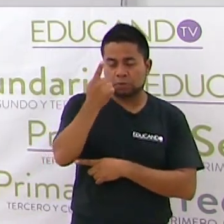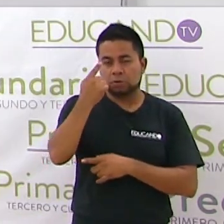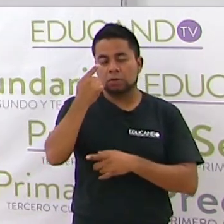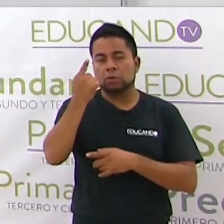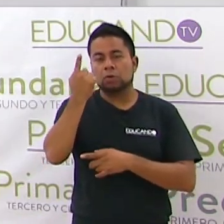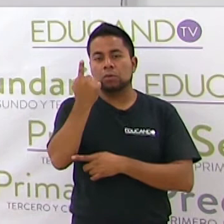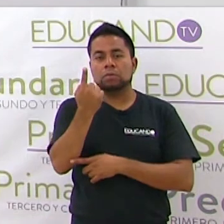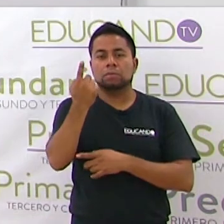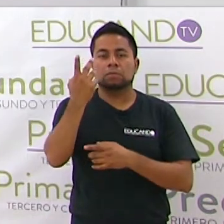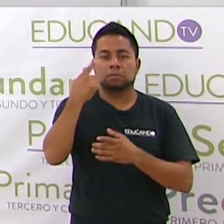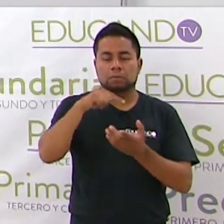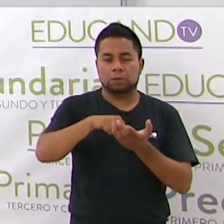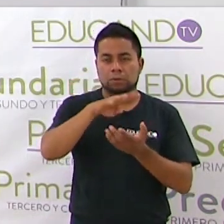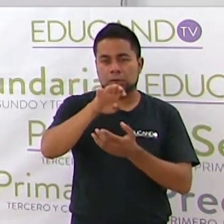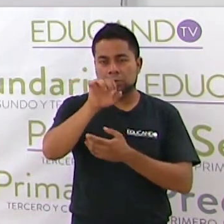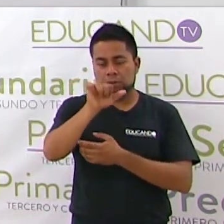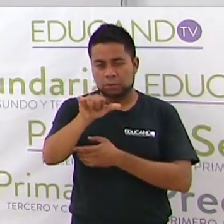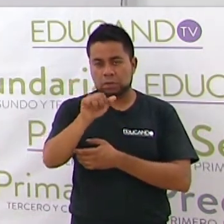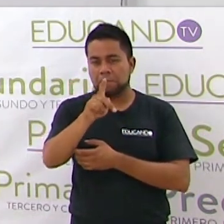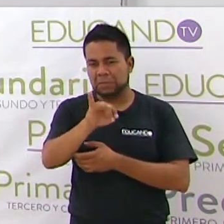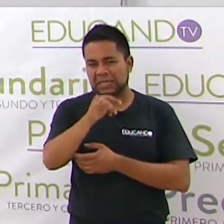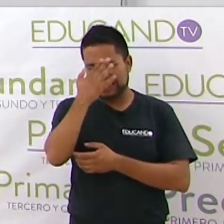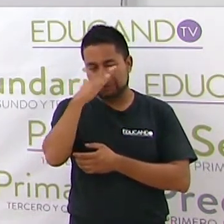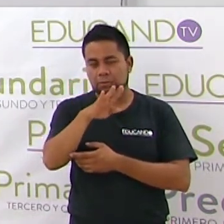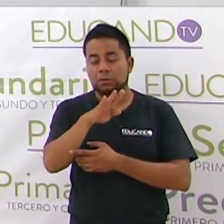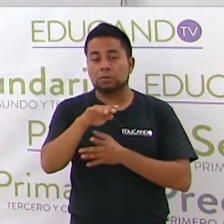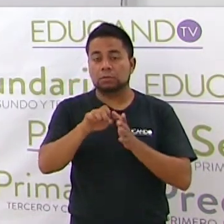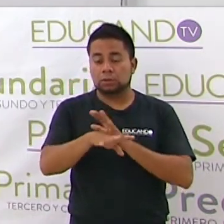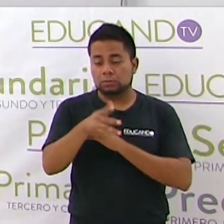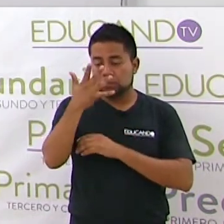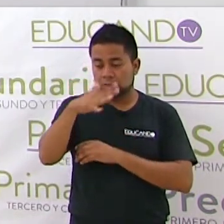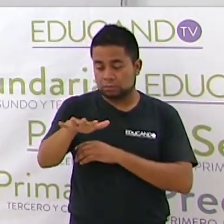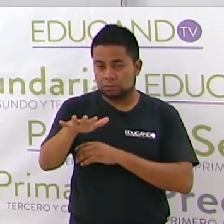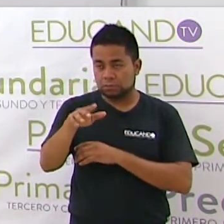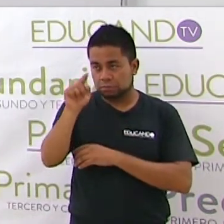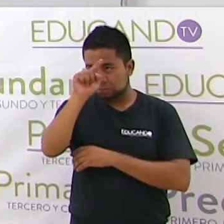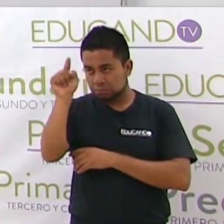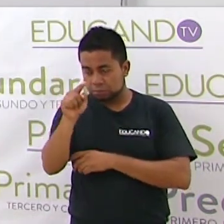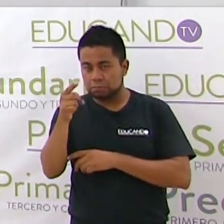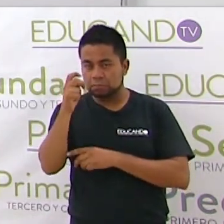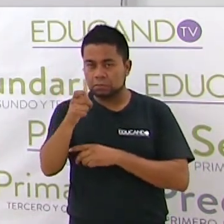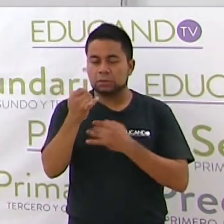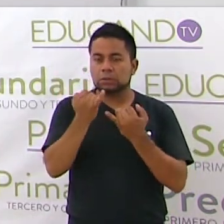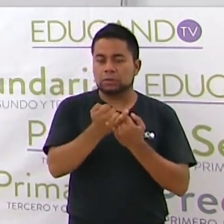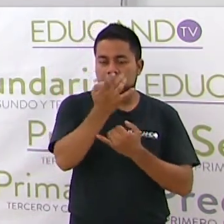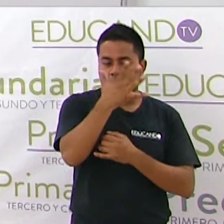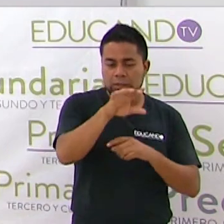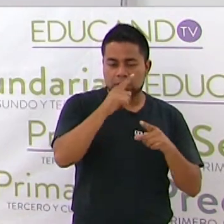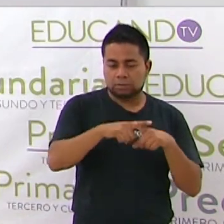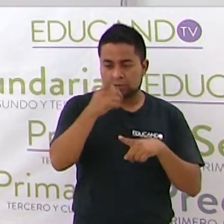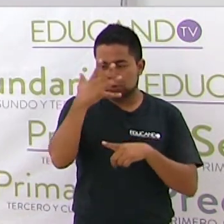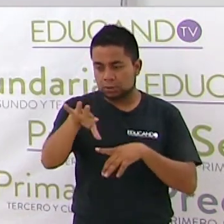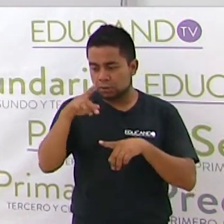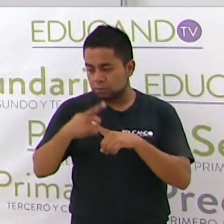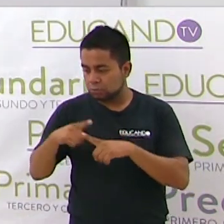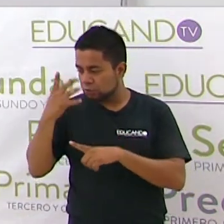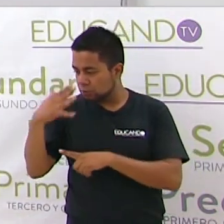3.1416 o por el número pi sabemos que 10 al cubo es multiplicar 10 por 10 por 10.